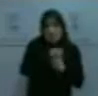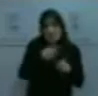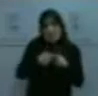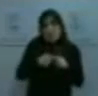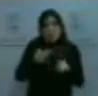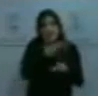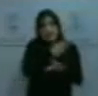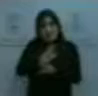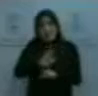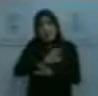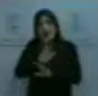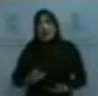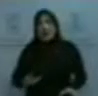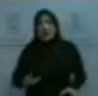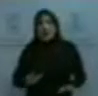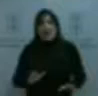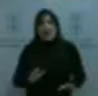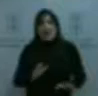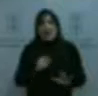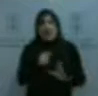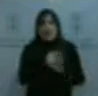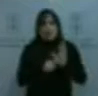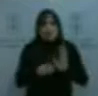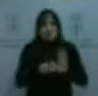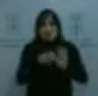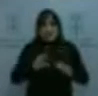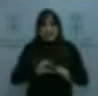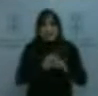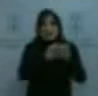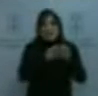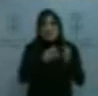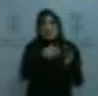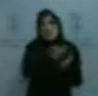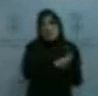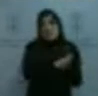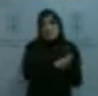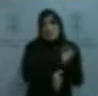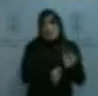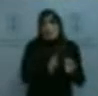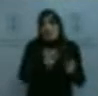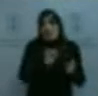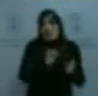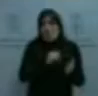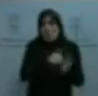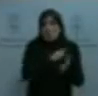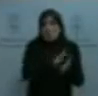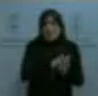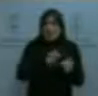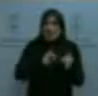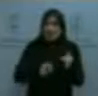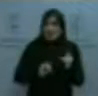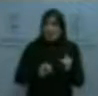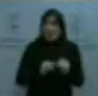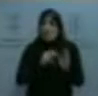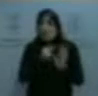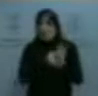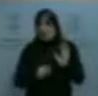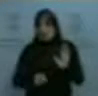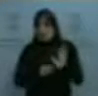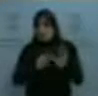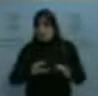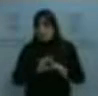ellos al expediente judicial o el expediente electrónico, y dos, a tema de sustituciones de personal. Yo